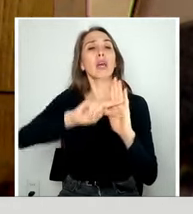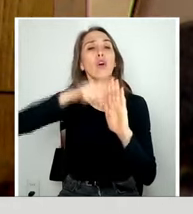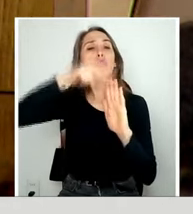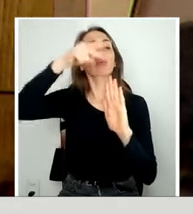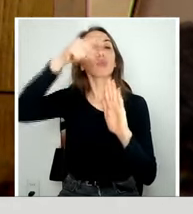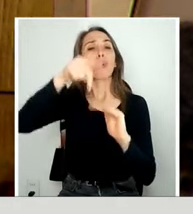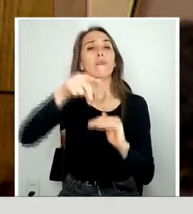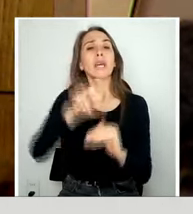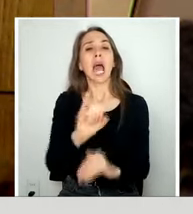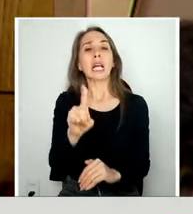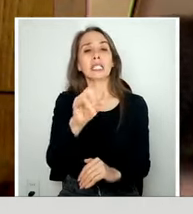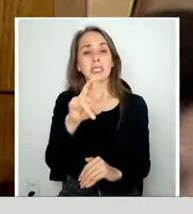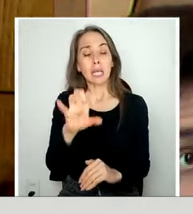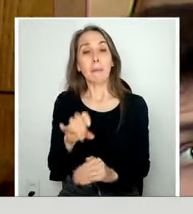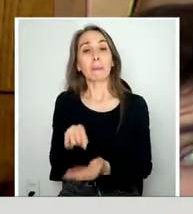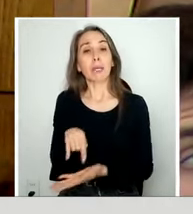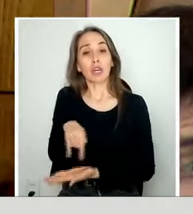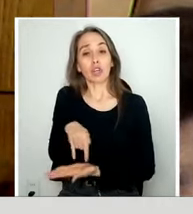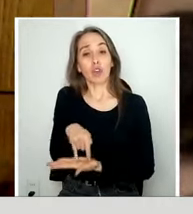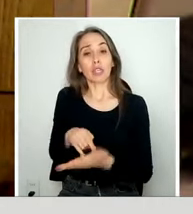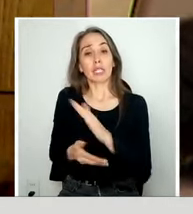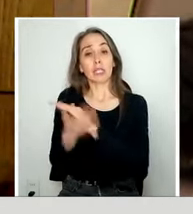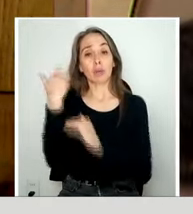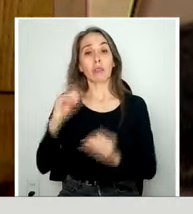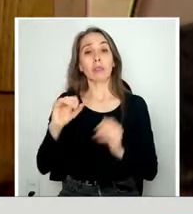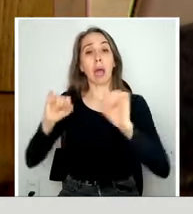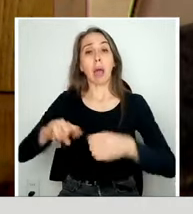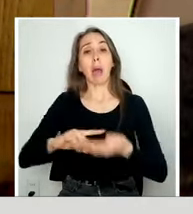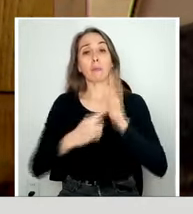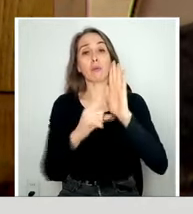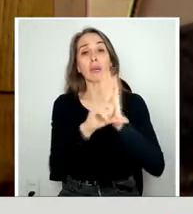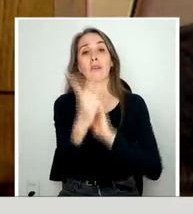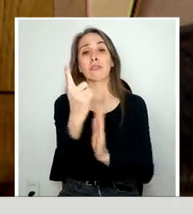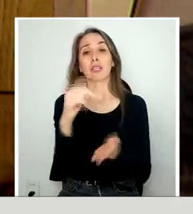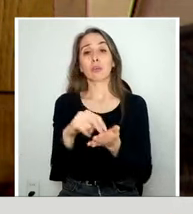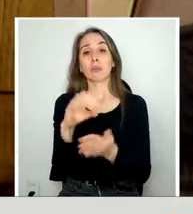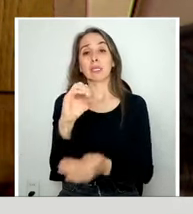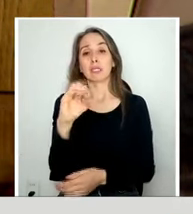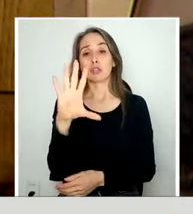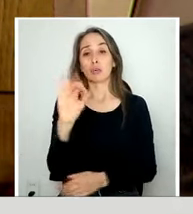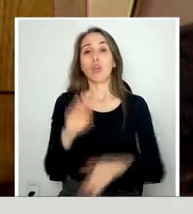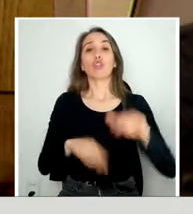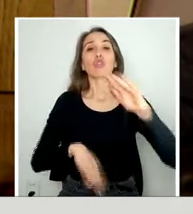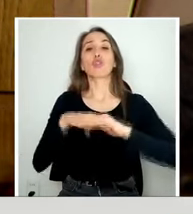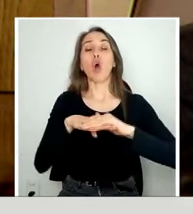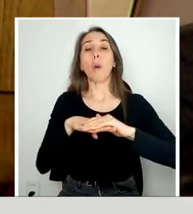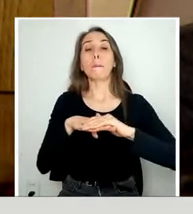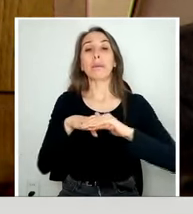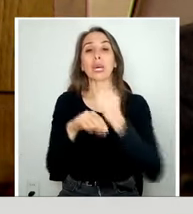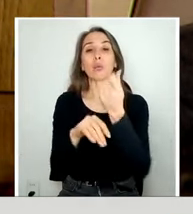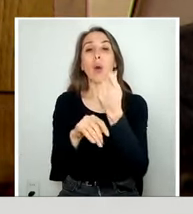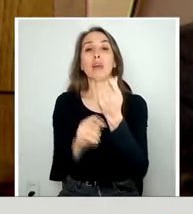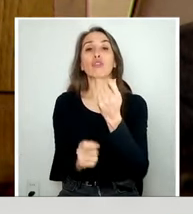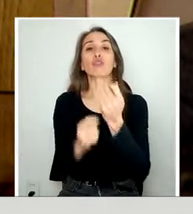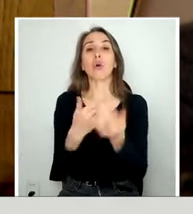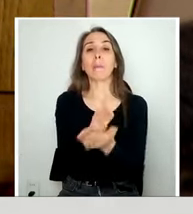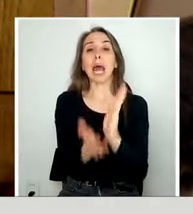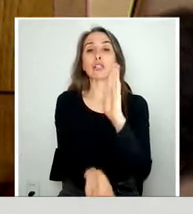a través de la ley 21.350 Estableciendo el tope máximo había establecido